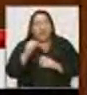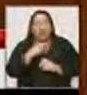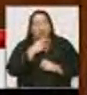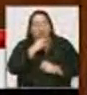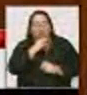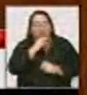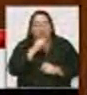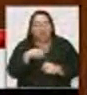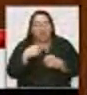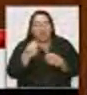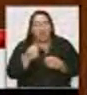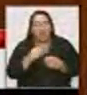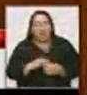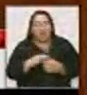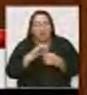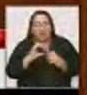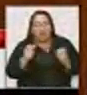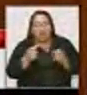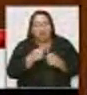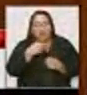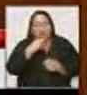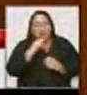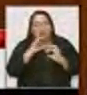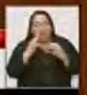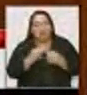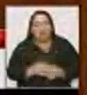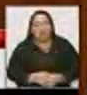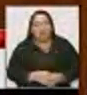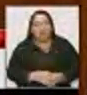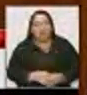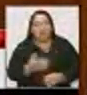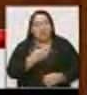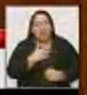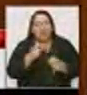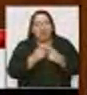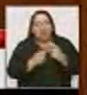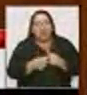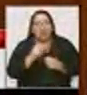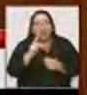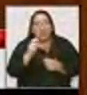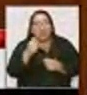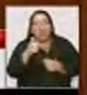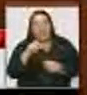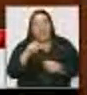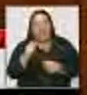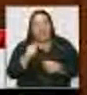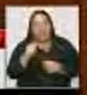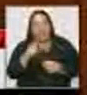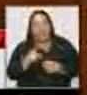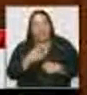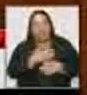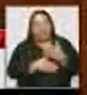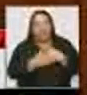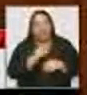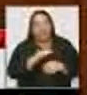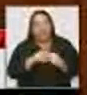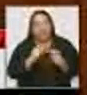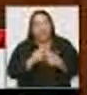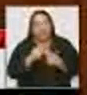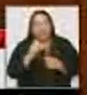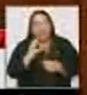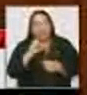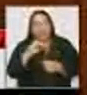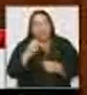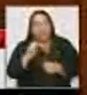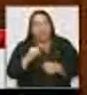de las mujeres, y de manera especial a la Comisión de la Mujer y Familia, presidida por la congresista Tania Pariona y sus antecedentes, la